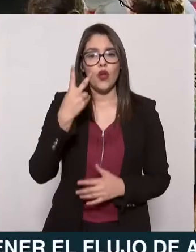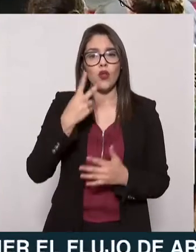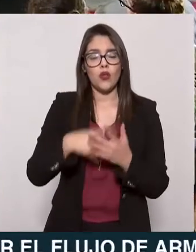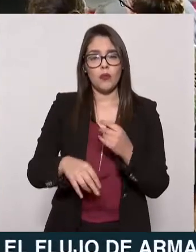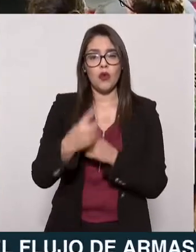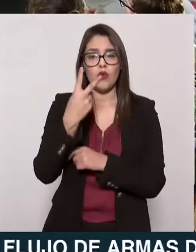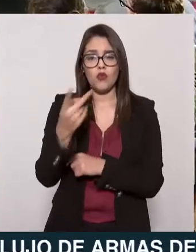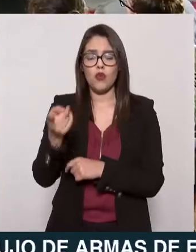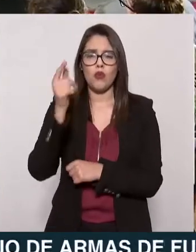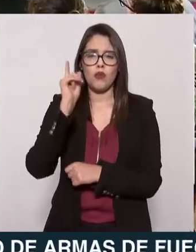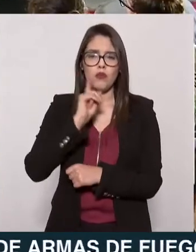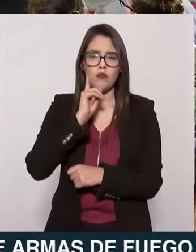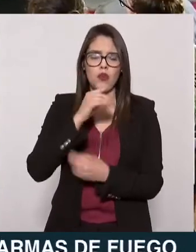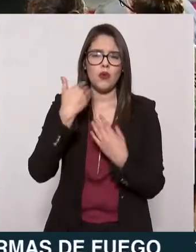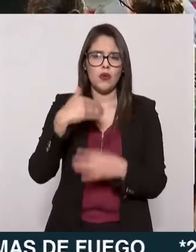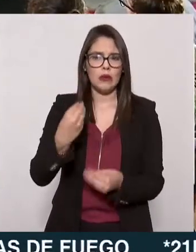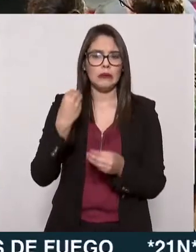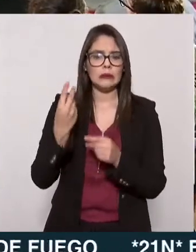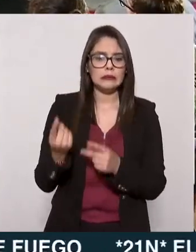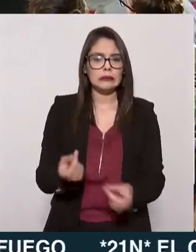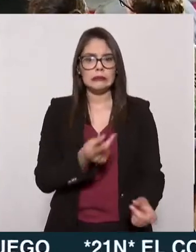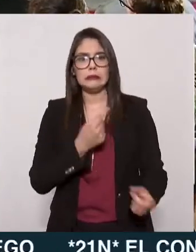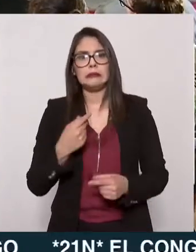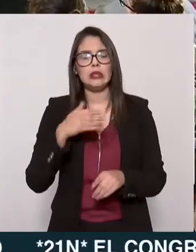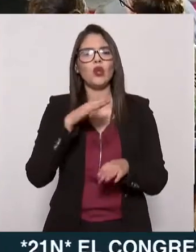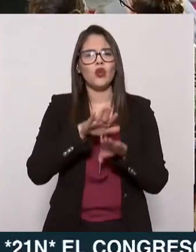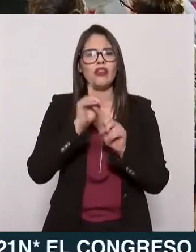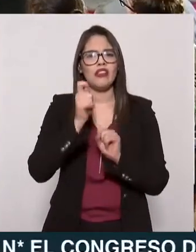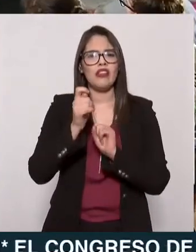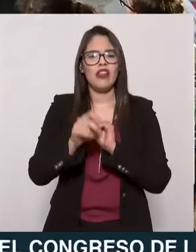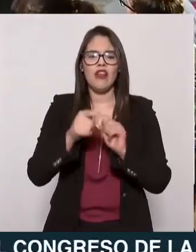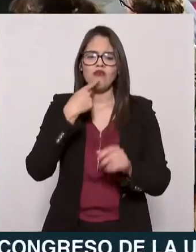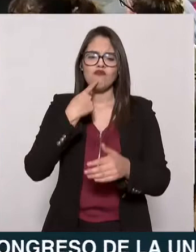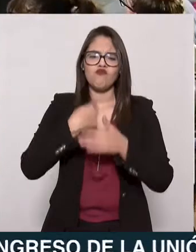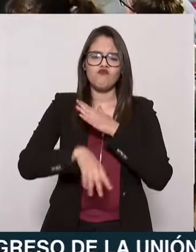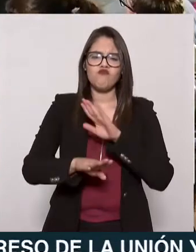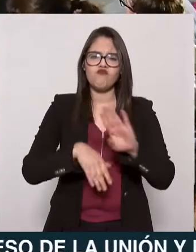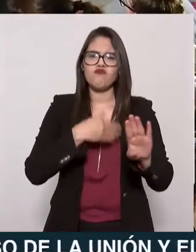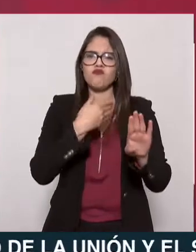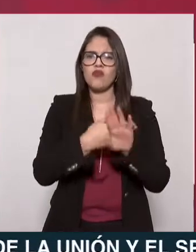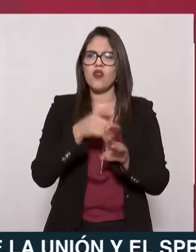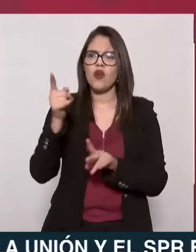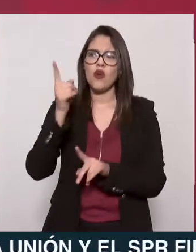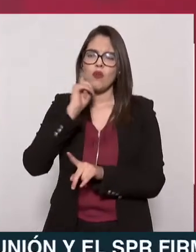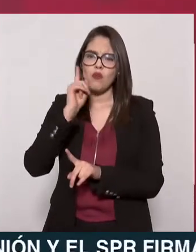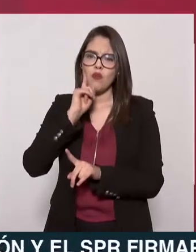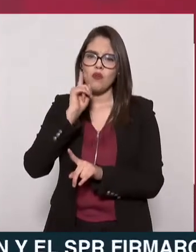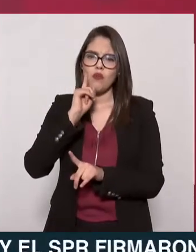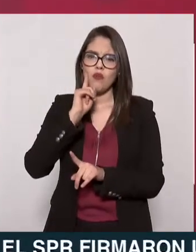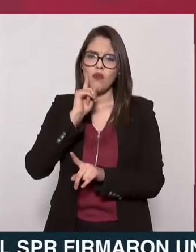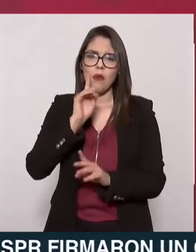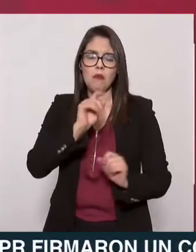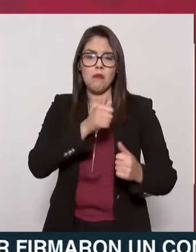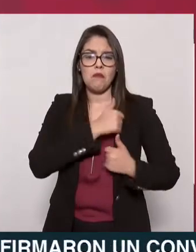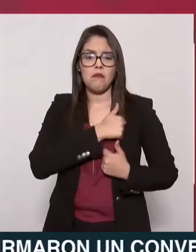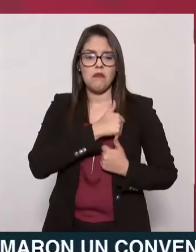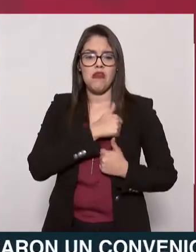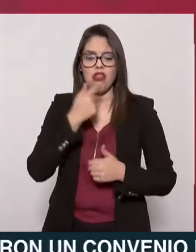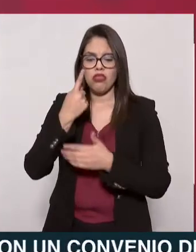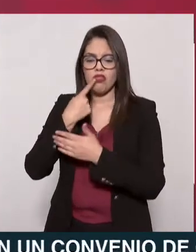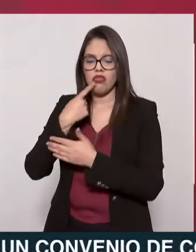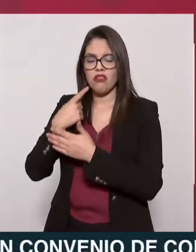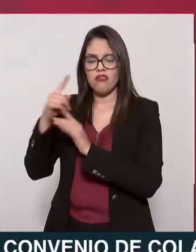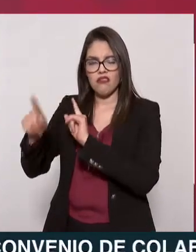papel muy activo en la denuncia de violaciones sexuales cometidas por personal militar contra